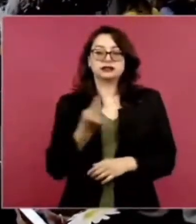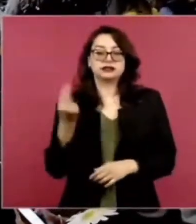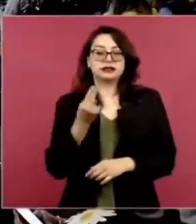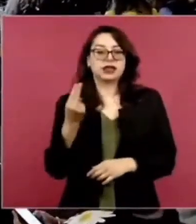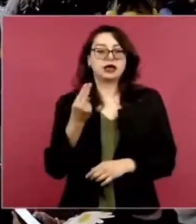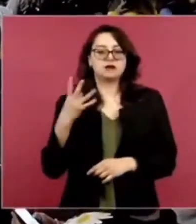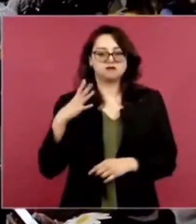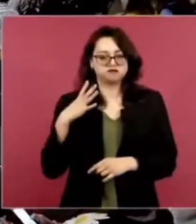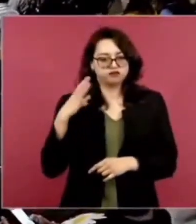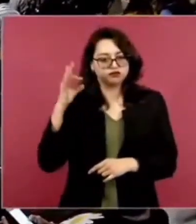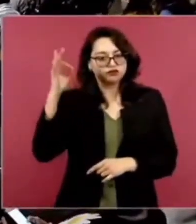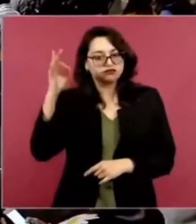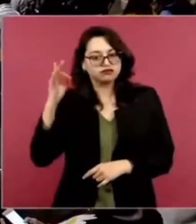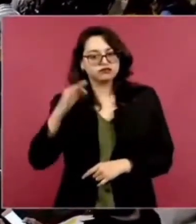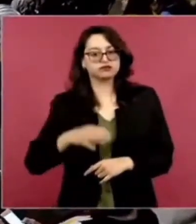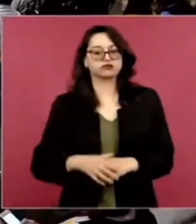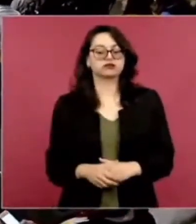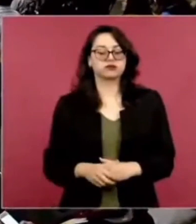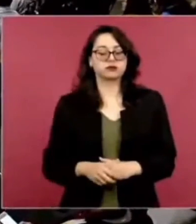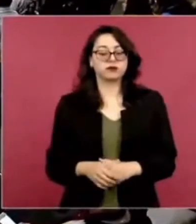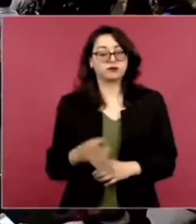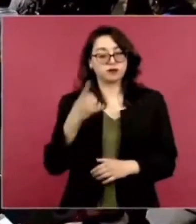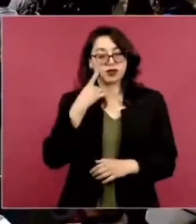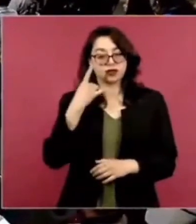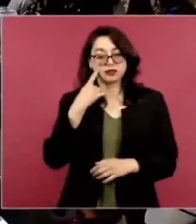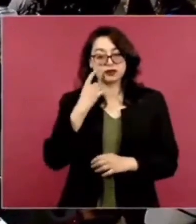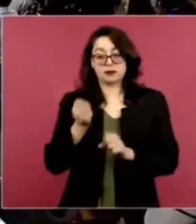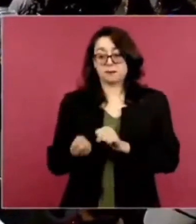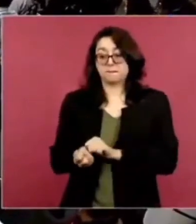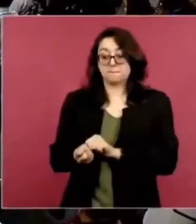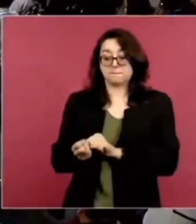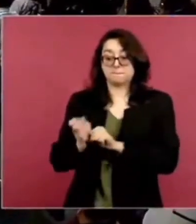crisis logramos